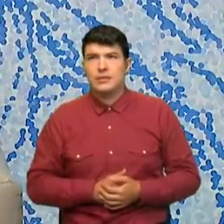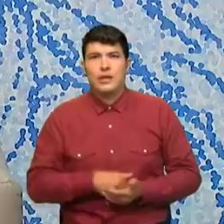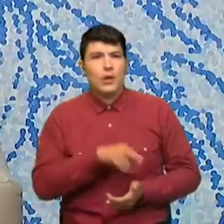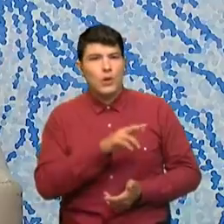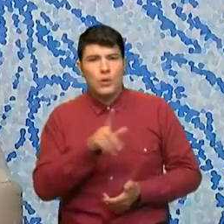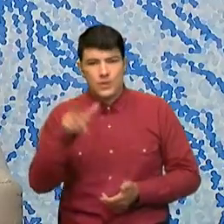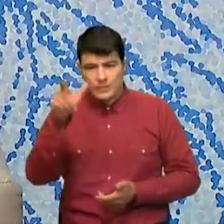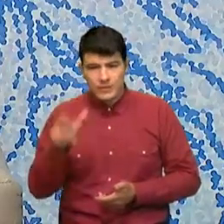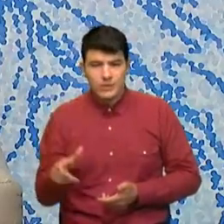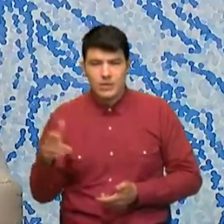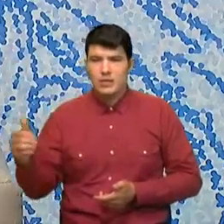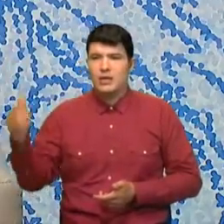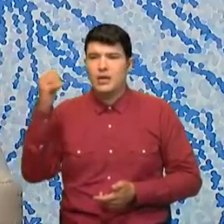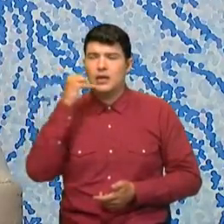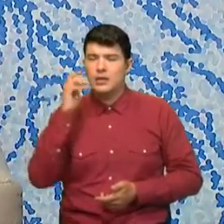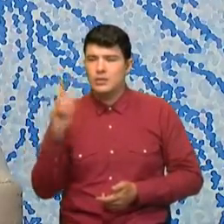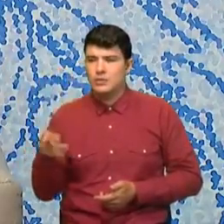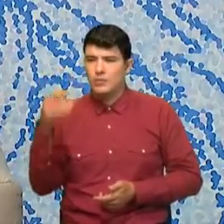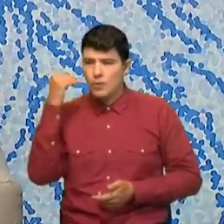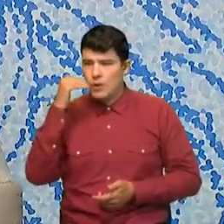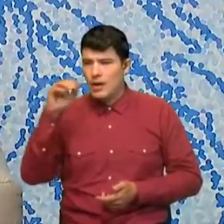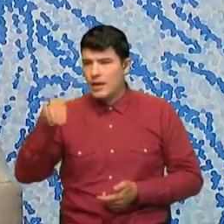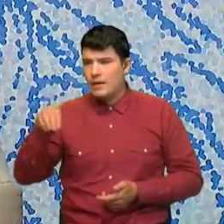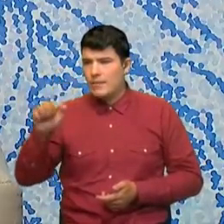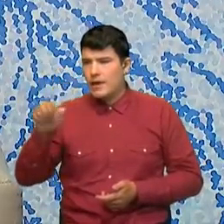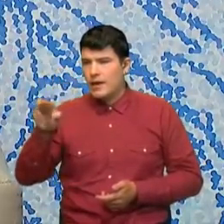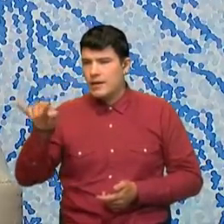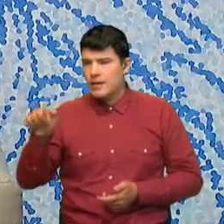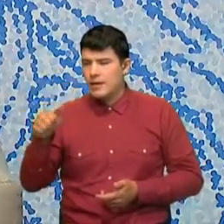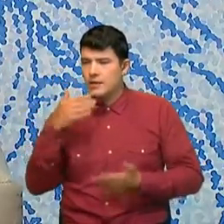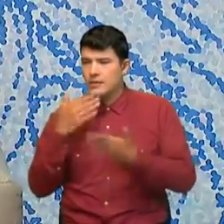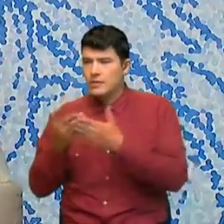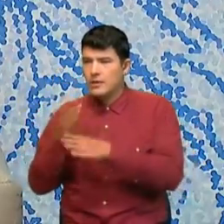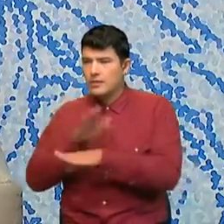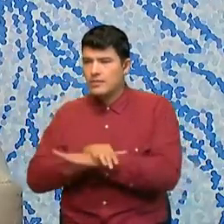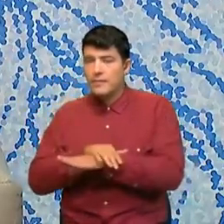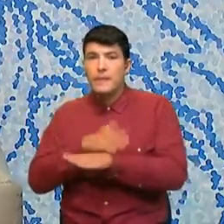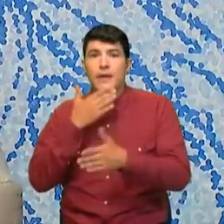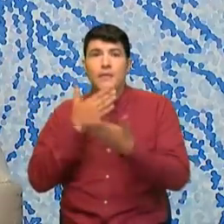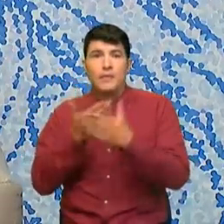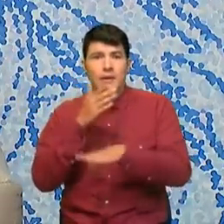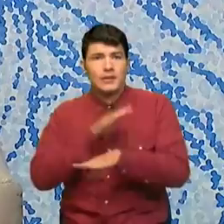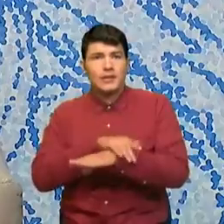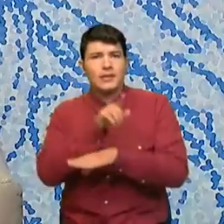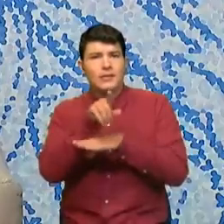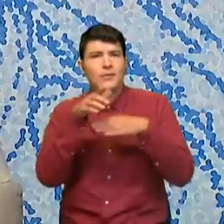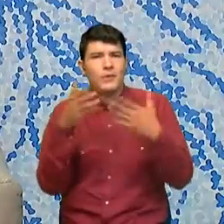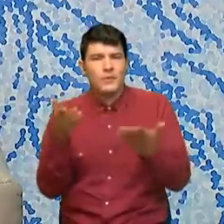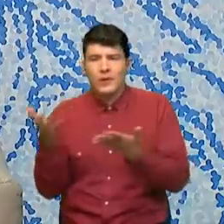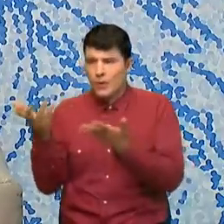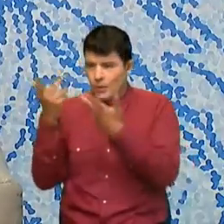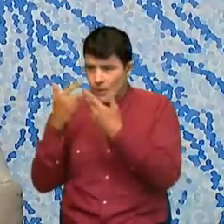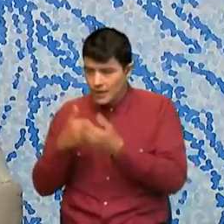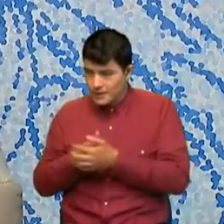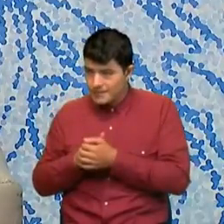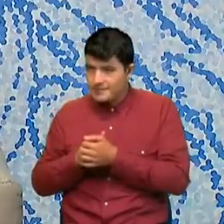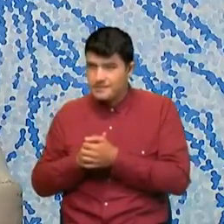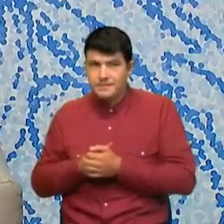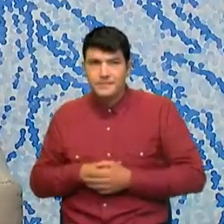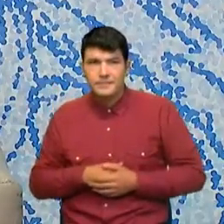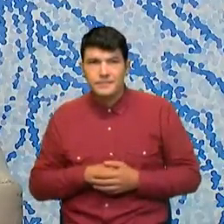Tenemos otra llamada, señora María, buenas tardes. Buenas tardes, doctora, ¿cómo están? Muy bien, señora María, cuéntenos.